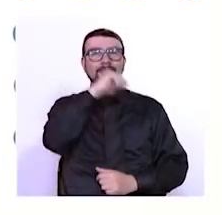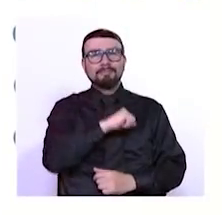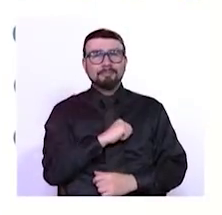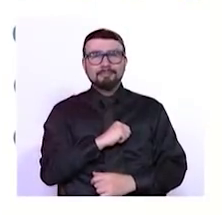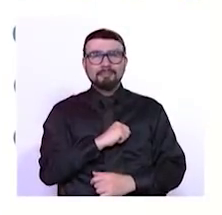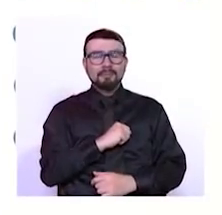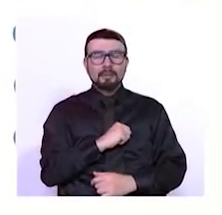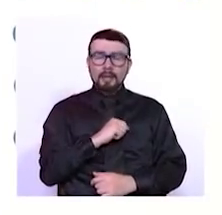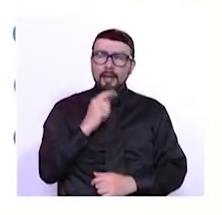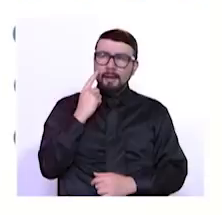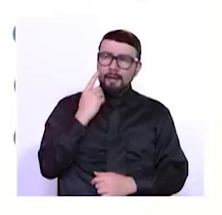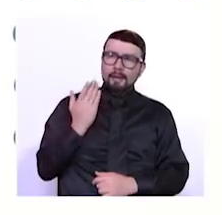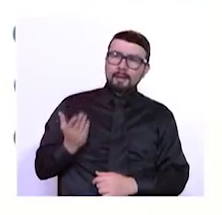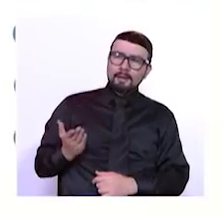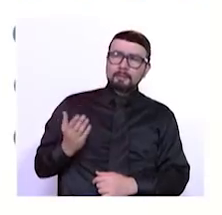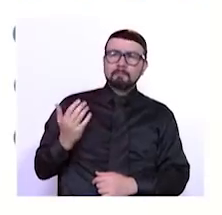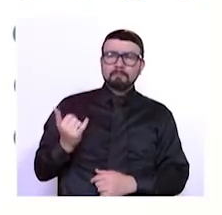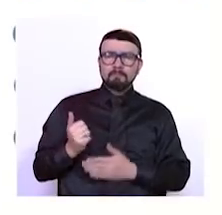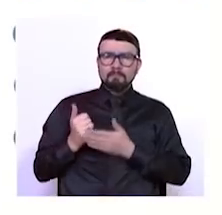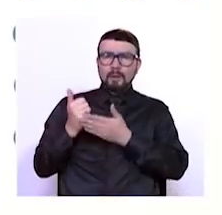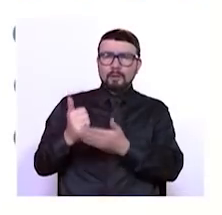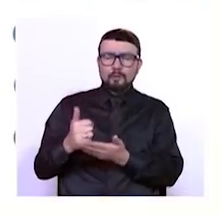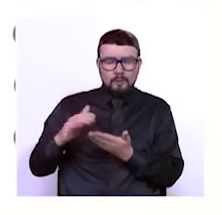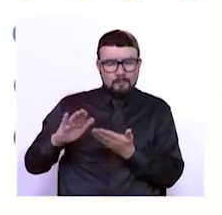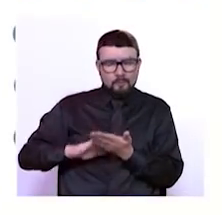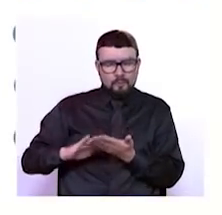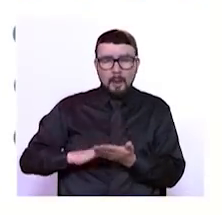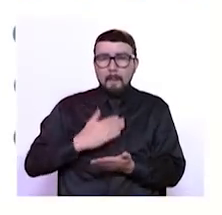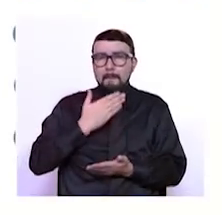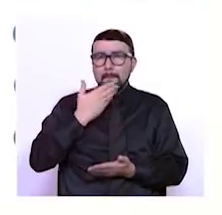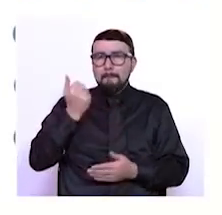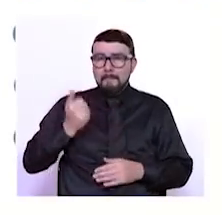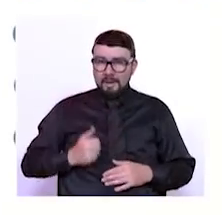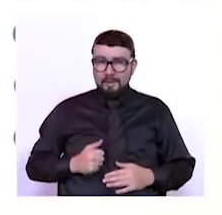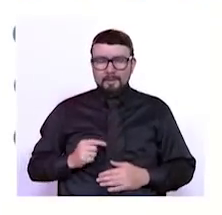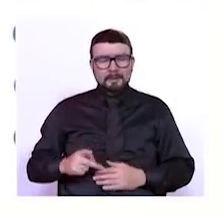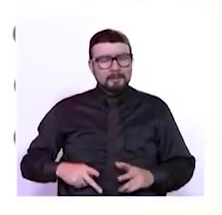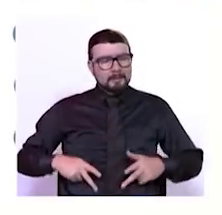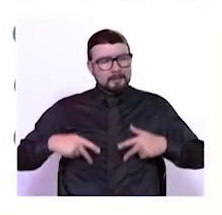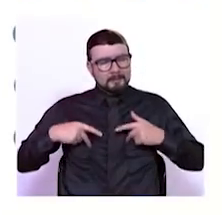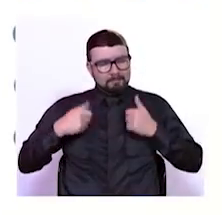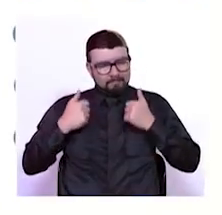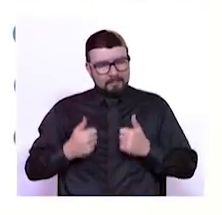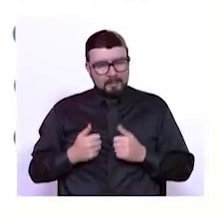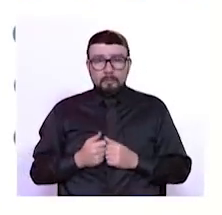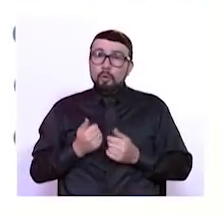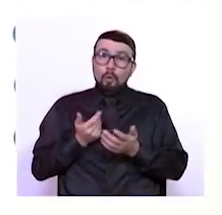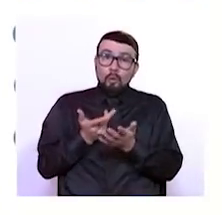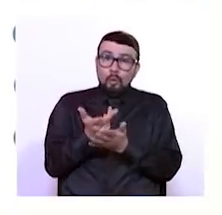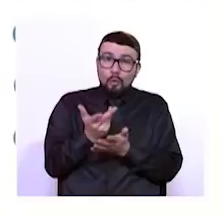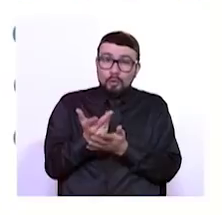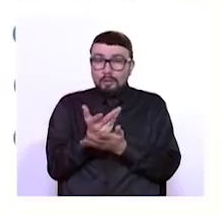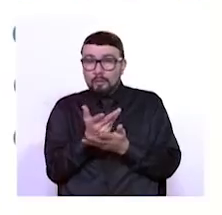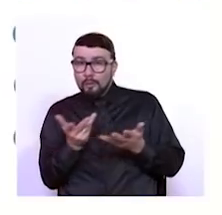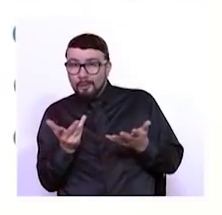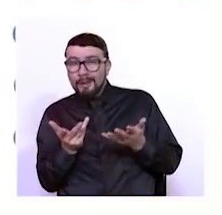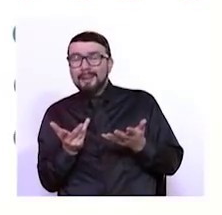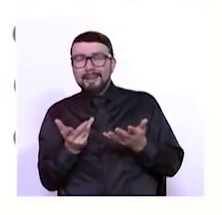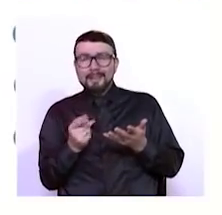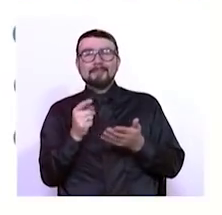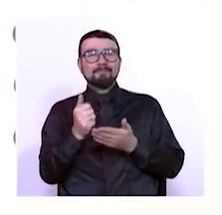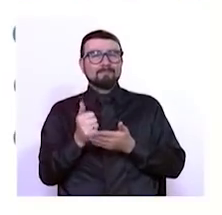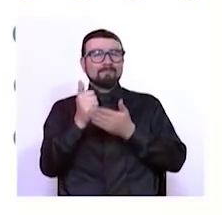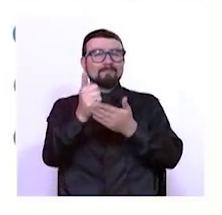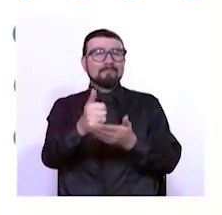visualizar una mejoría, un mejorestar, algunos tratamientos, algunas pautas que podemos indicarles para